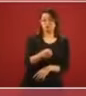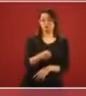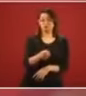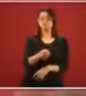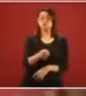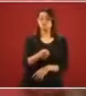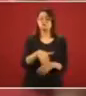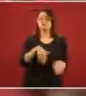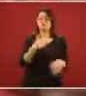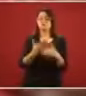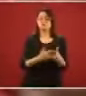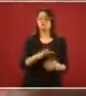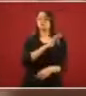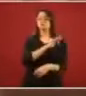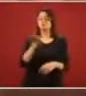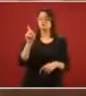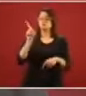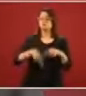Y sin